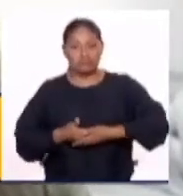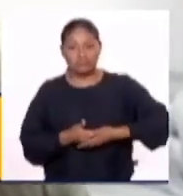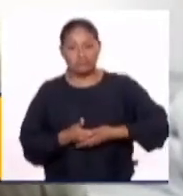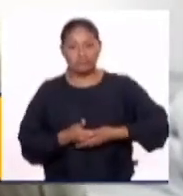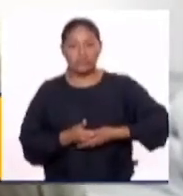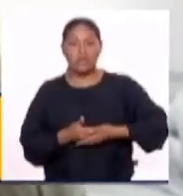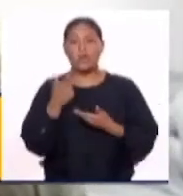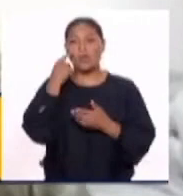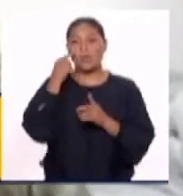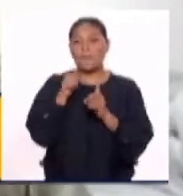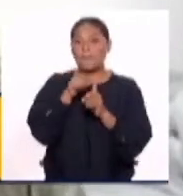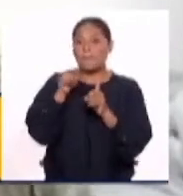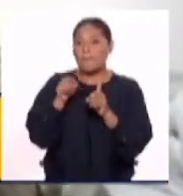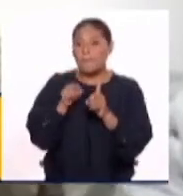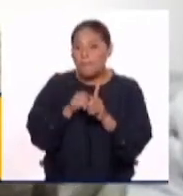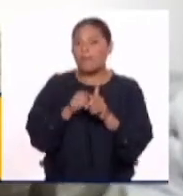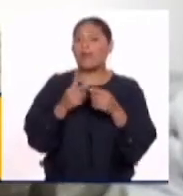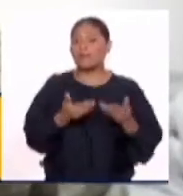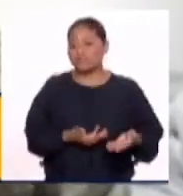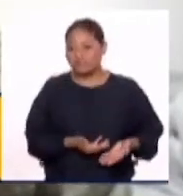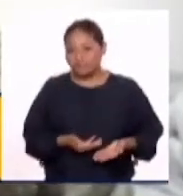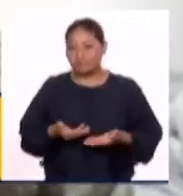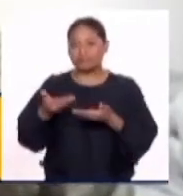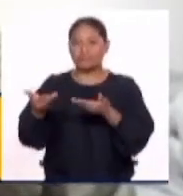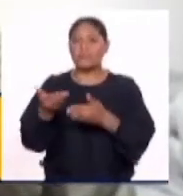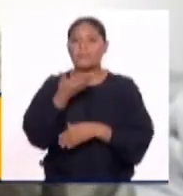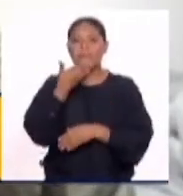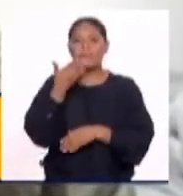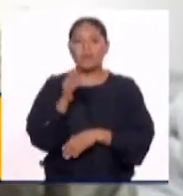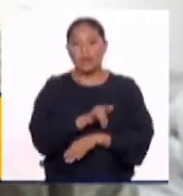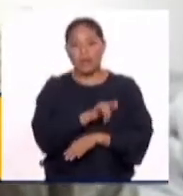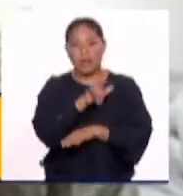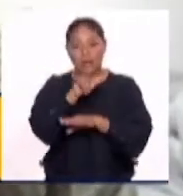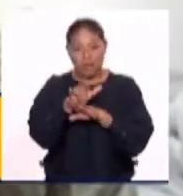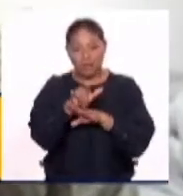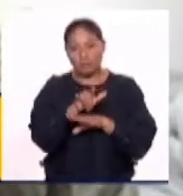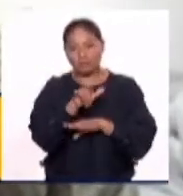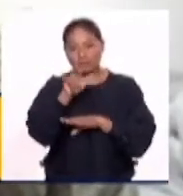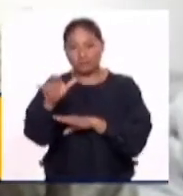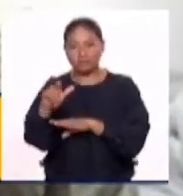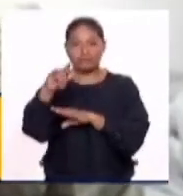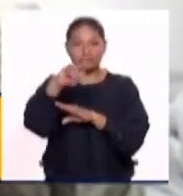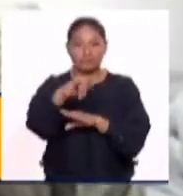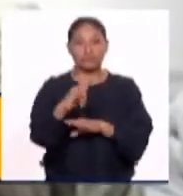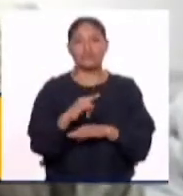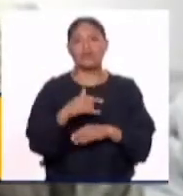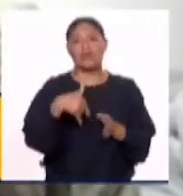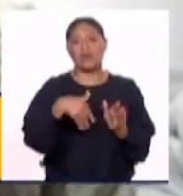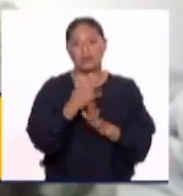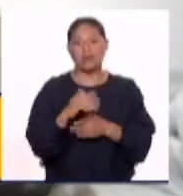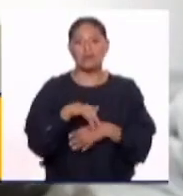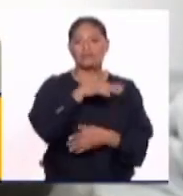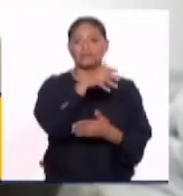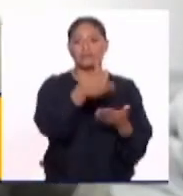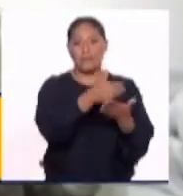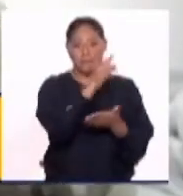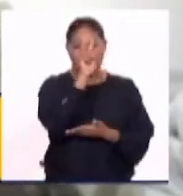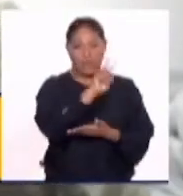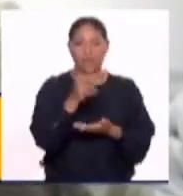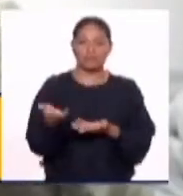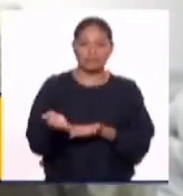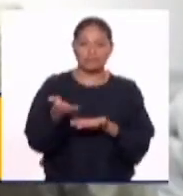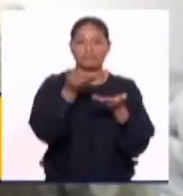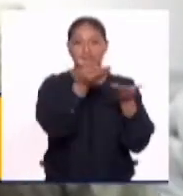enfermedad, un puente aéreo. Y en esa misma línea, destacarte que la situación que hemos visto que pudo haberse desbordado